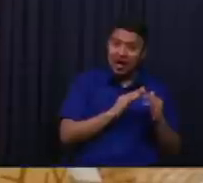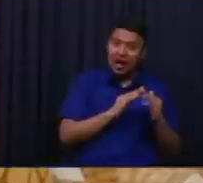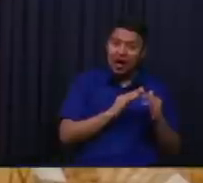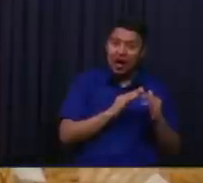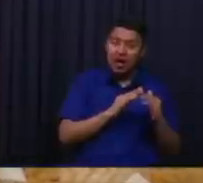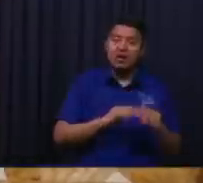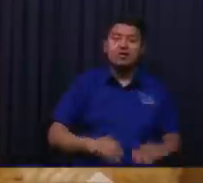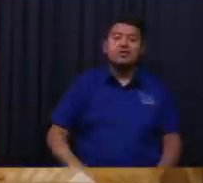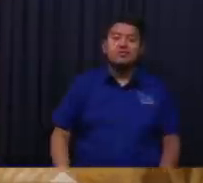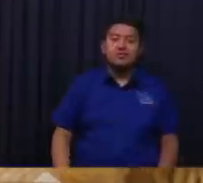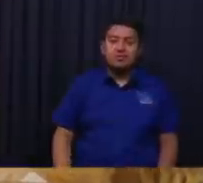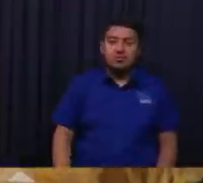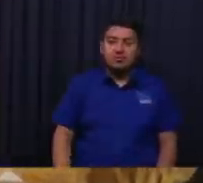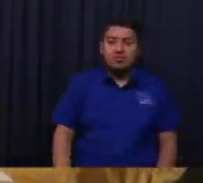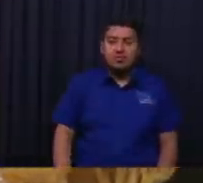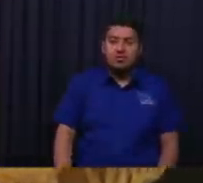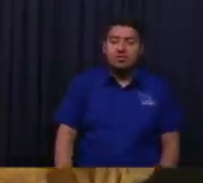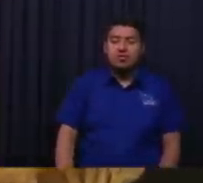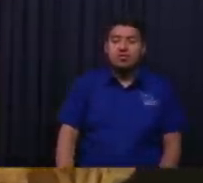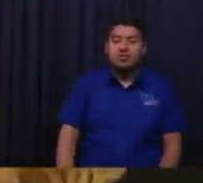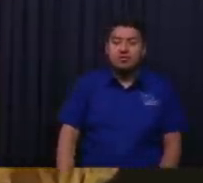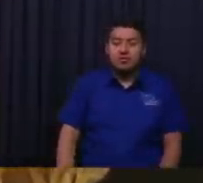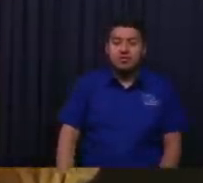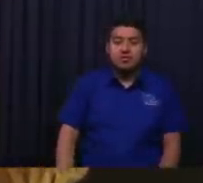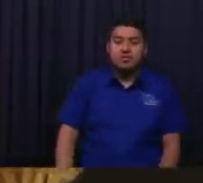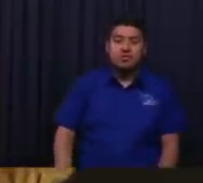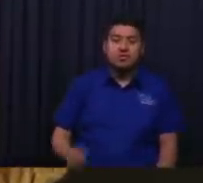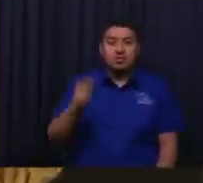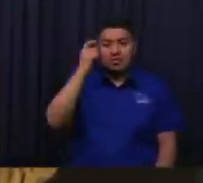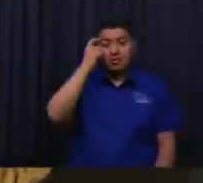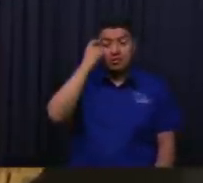Impresionante. Porque